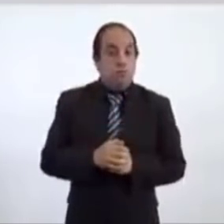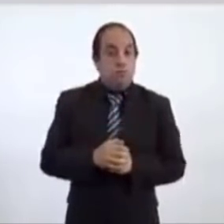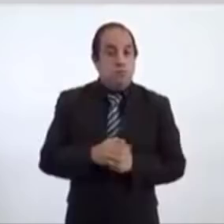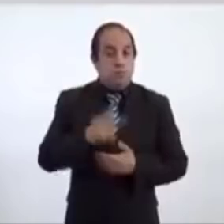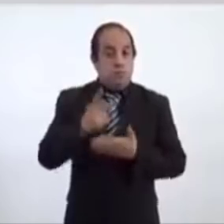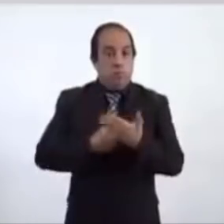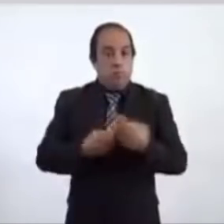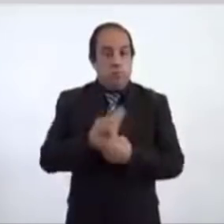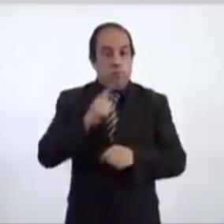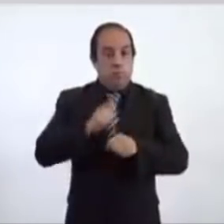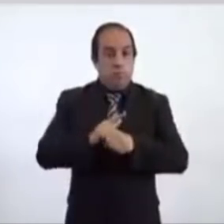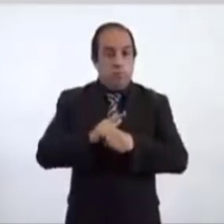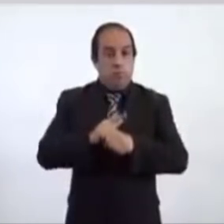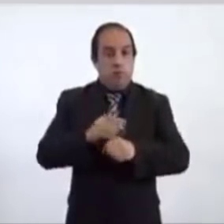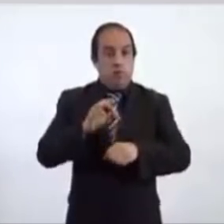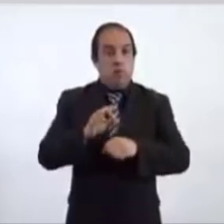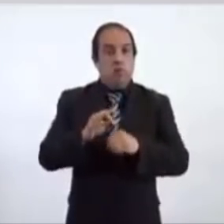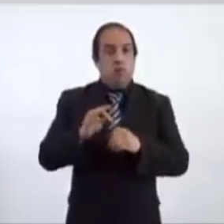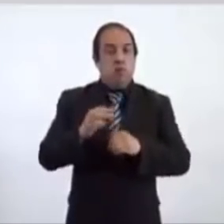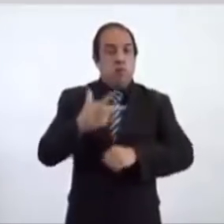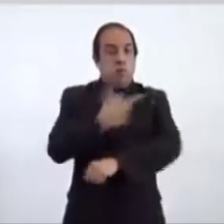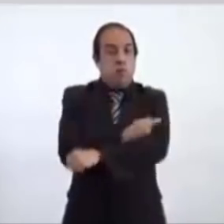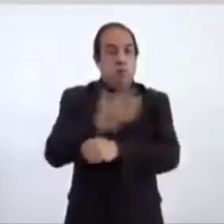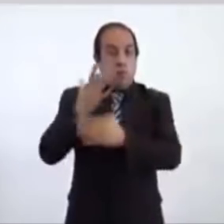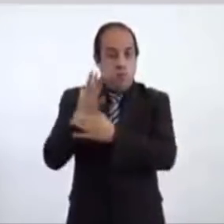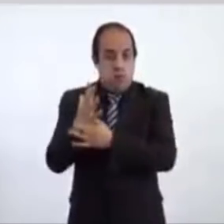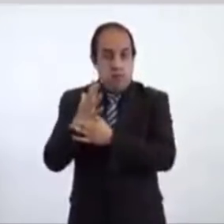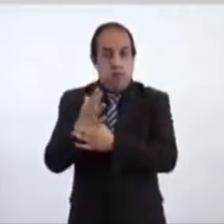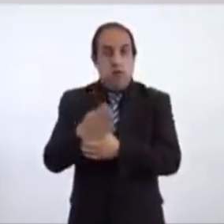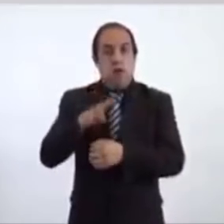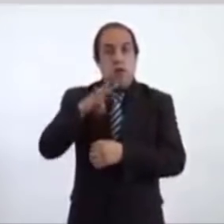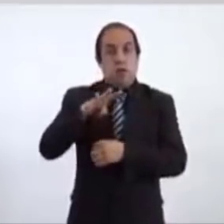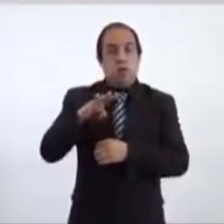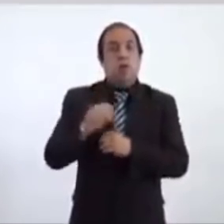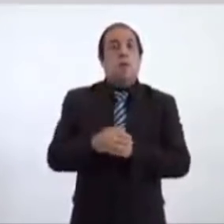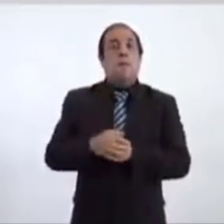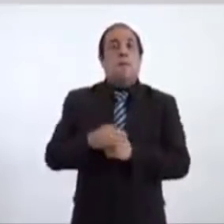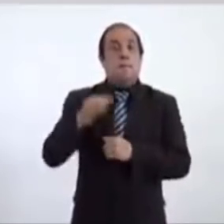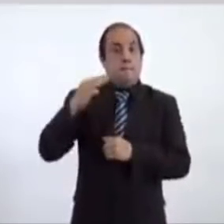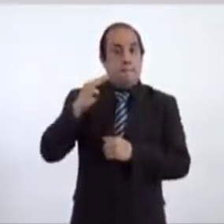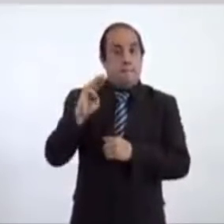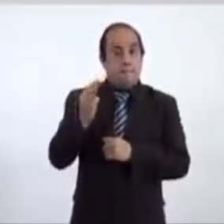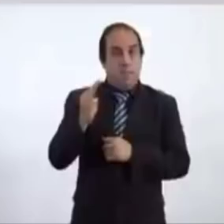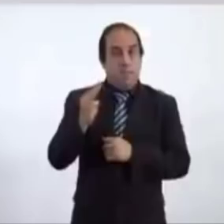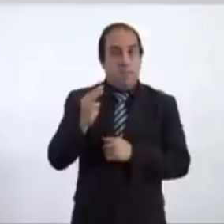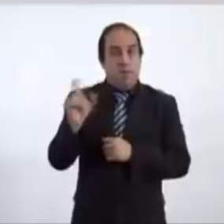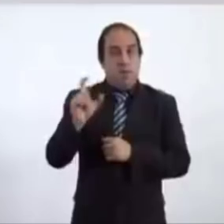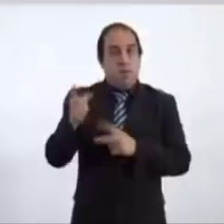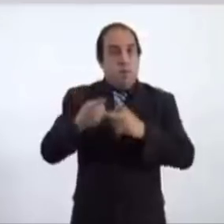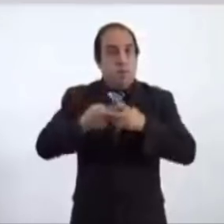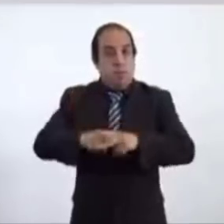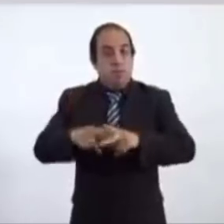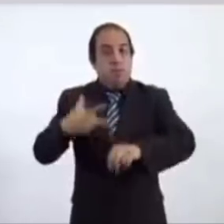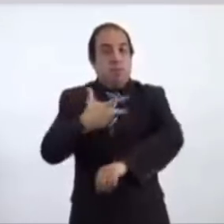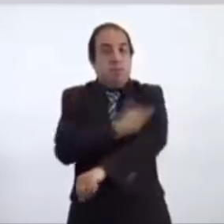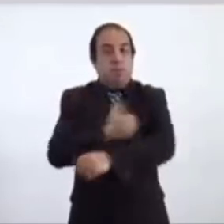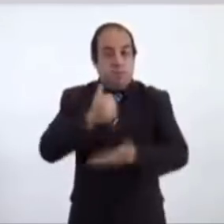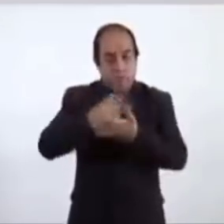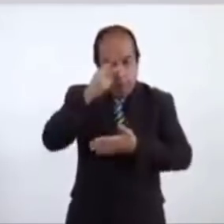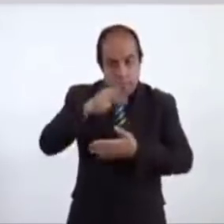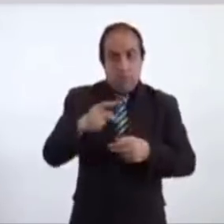que es el 19 de mayo, entiendo, ¿verdad? Cuando le toca a la Ciudad de México la vacunación del personal educativo.